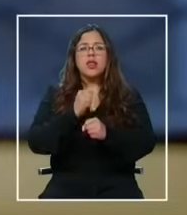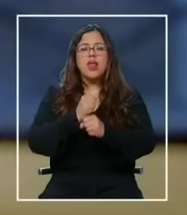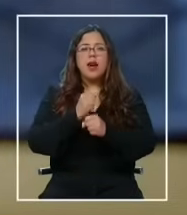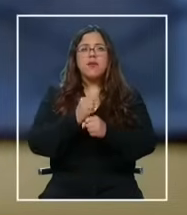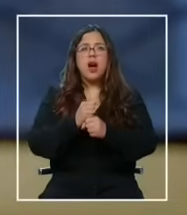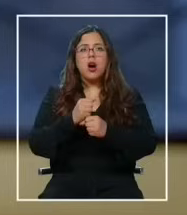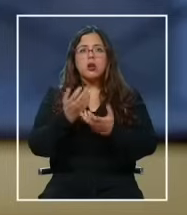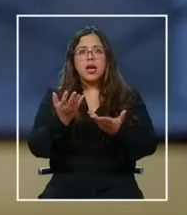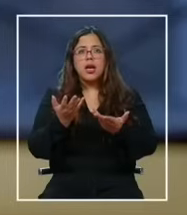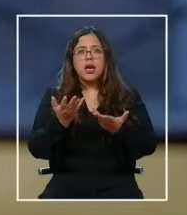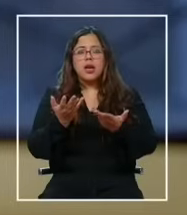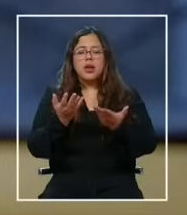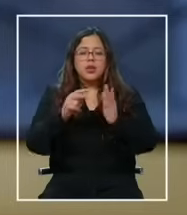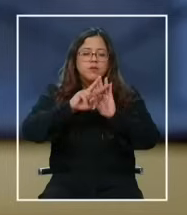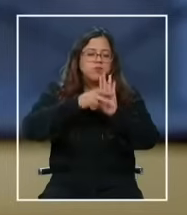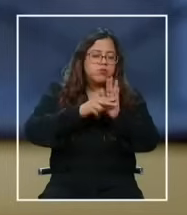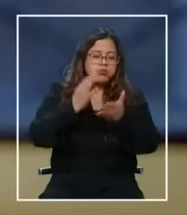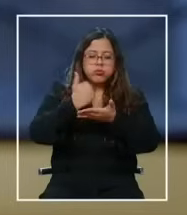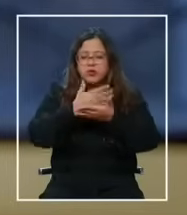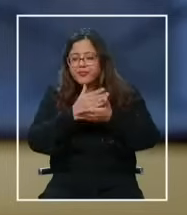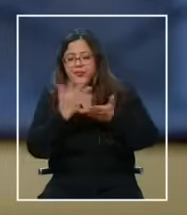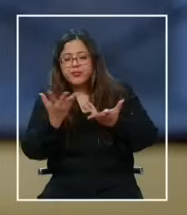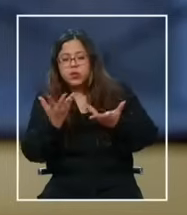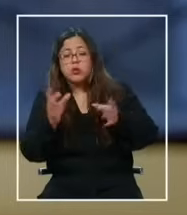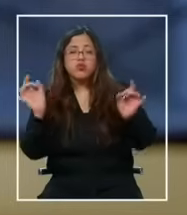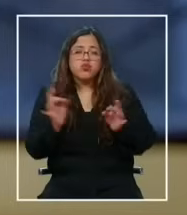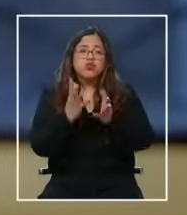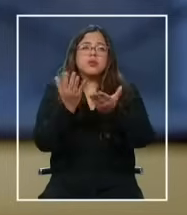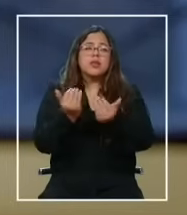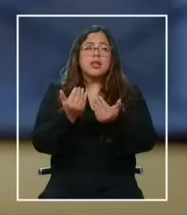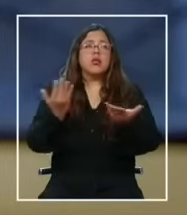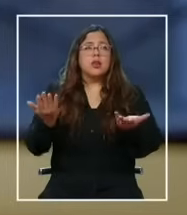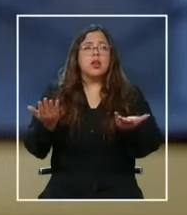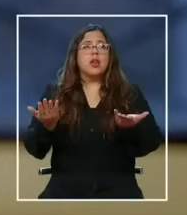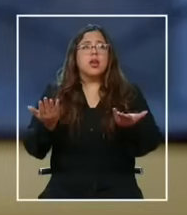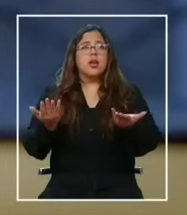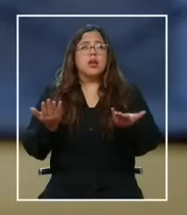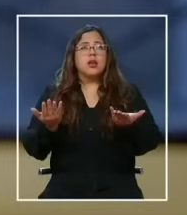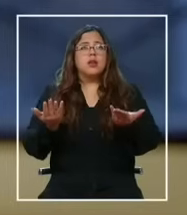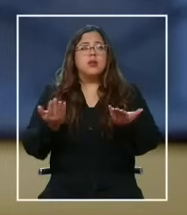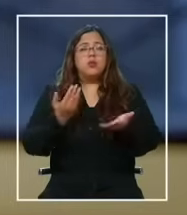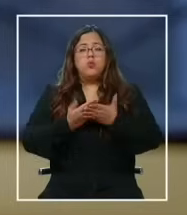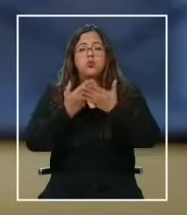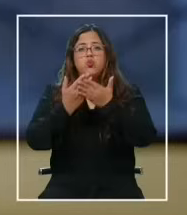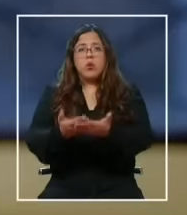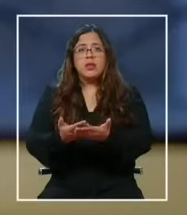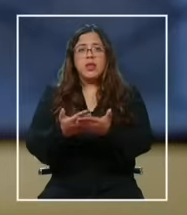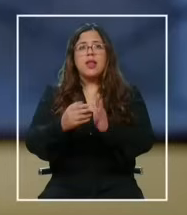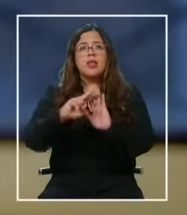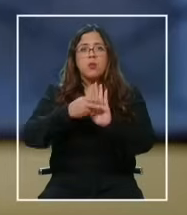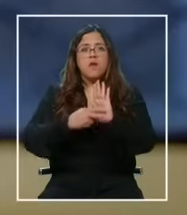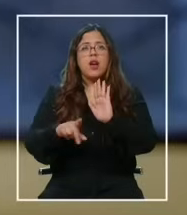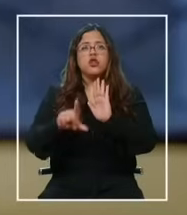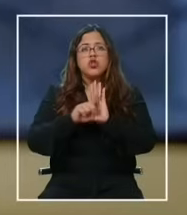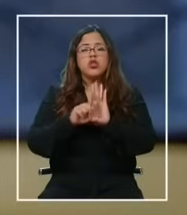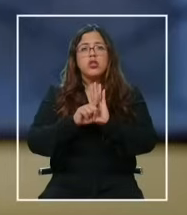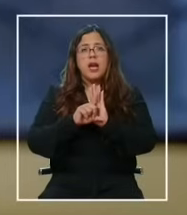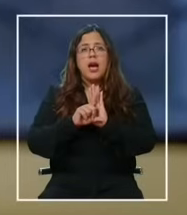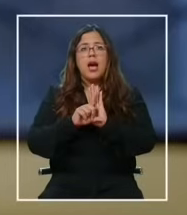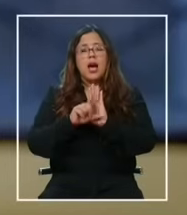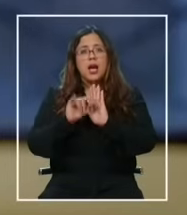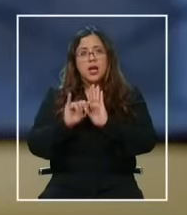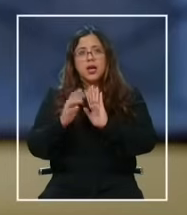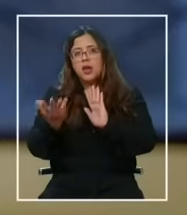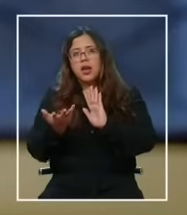de encontrar esa fórmula y si es si es necesario enviar este alguna propuesta de modificación legal justamente